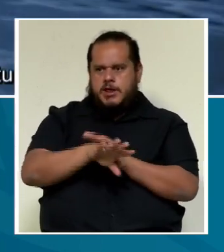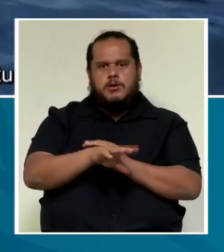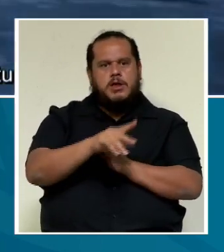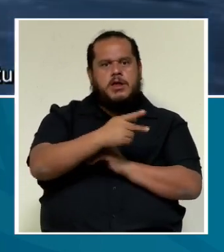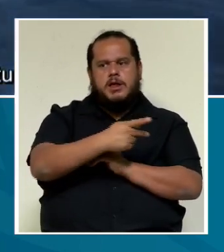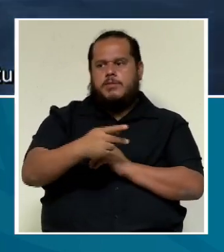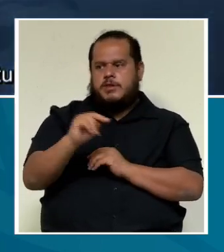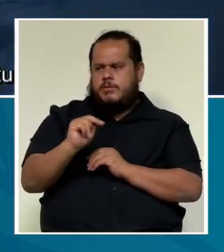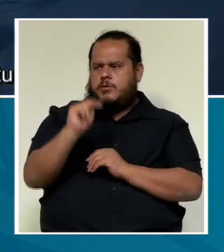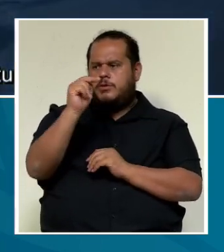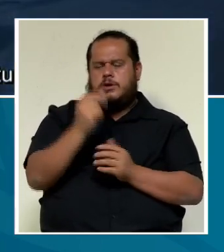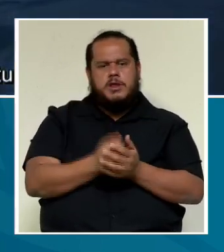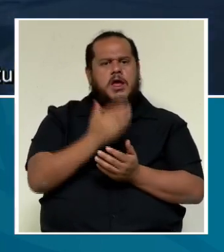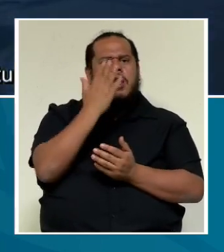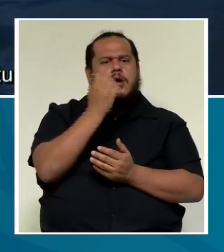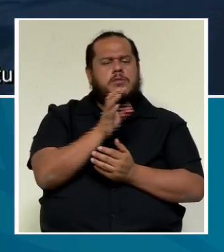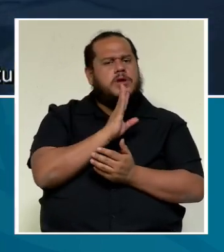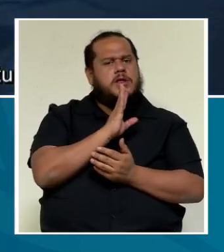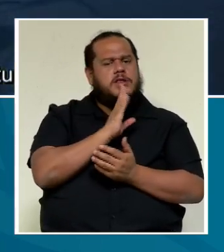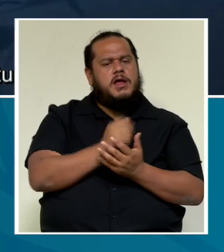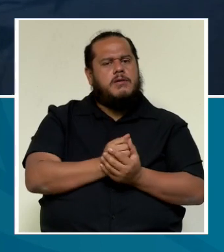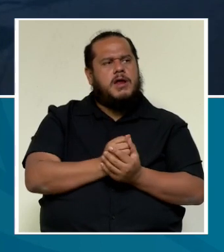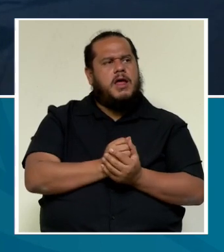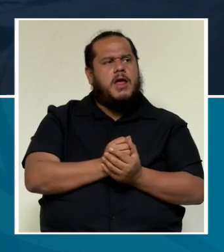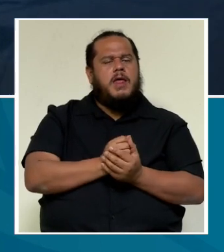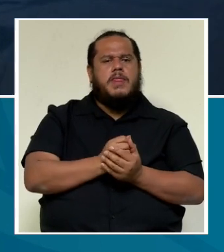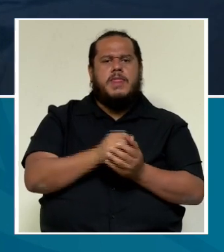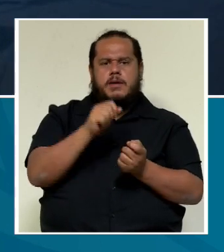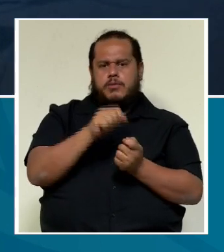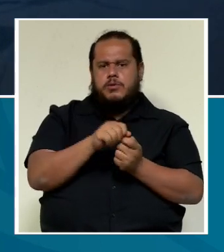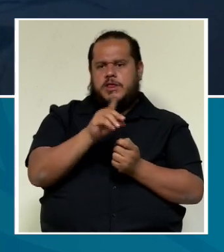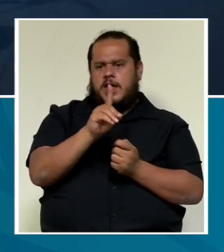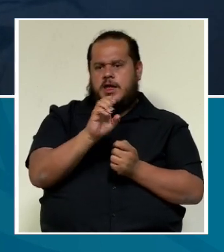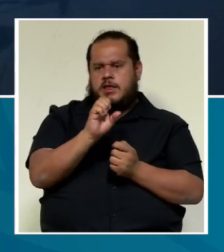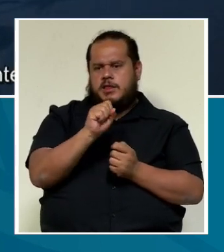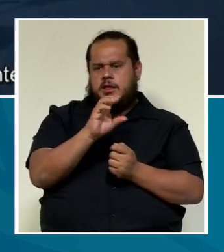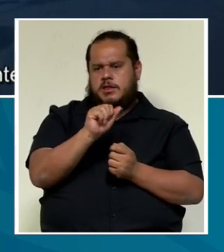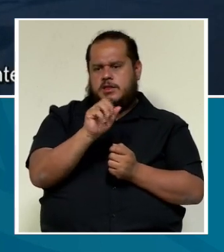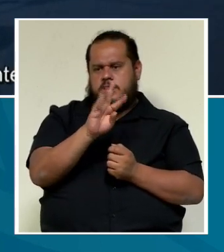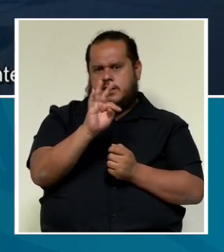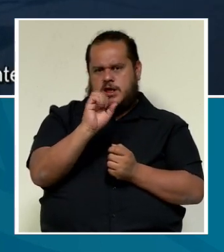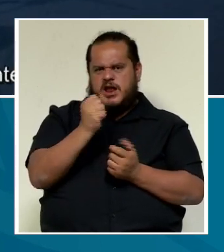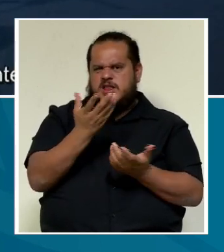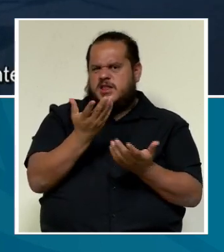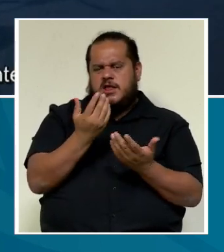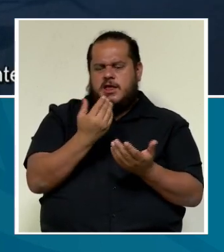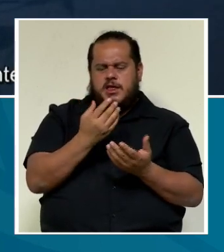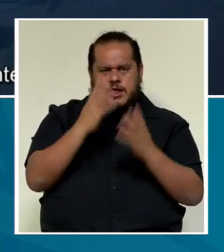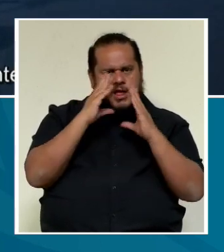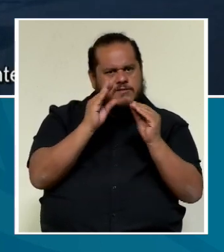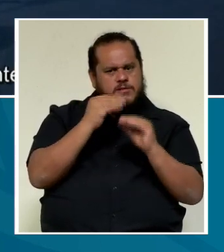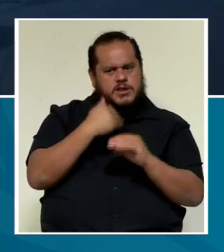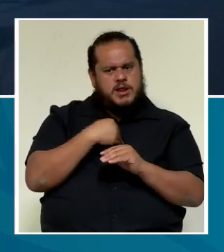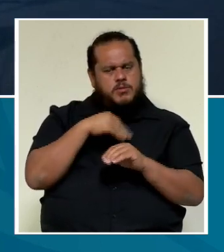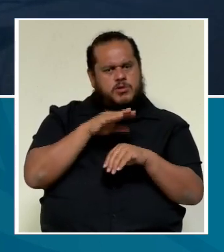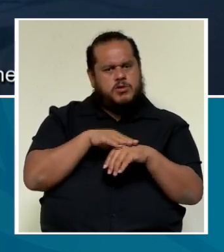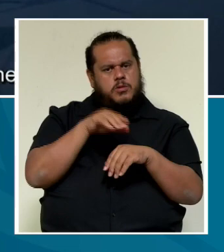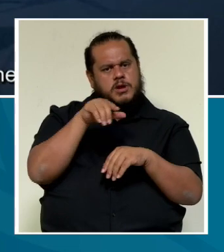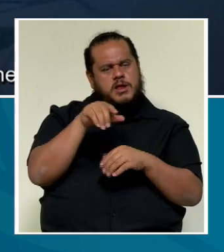Norte. ¿Por qué se habla de Punta Descartes? ¿Por qué en esa zona? ¿Qué datos tenemos sobre